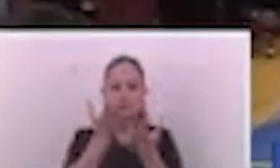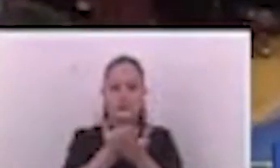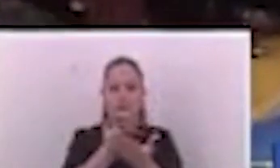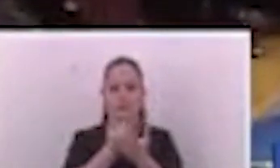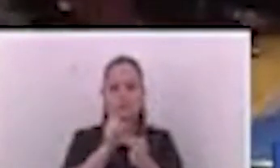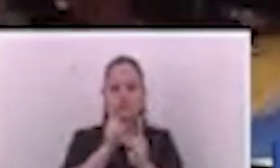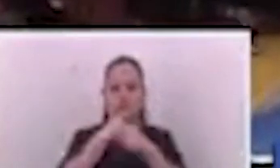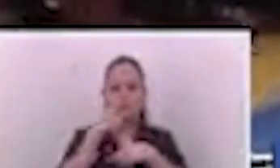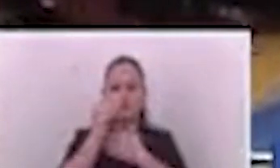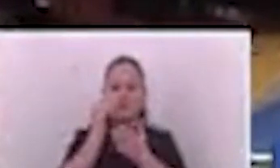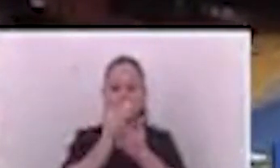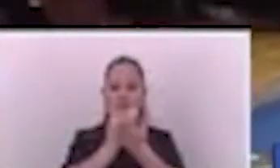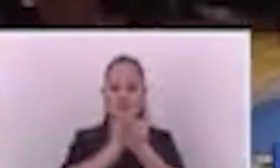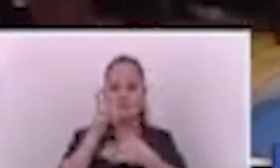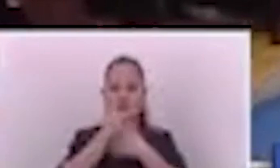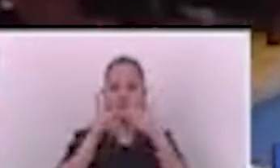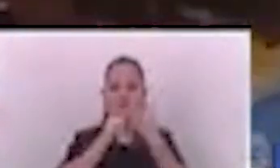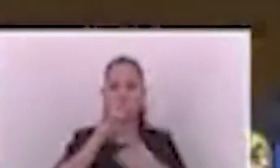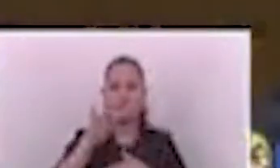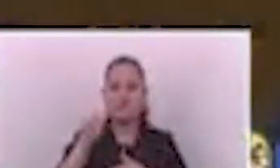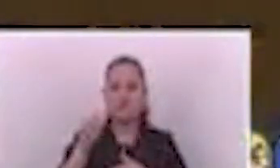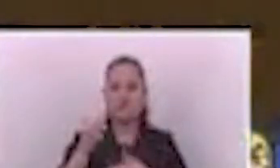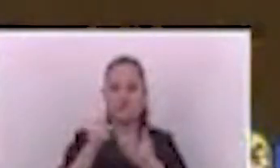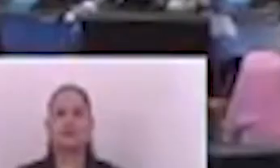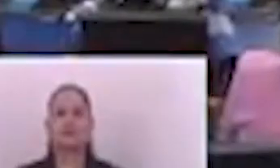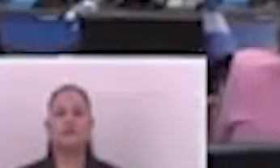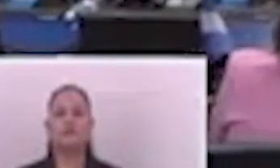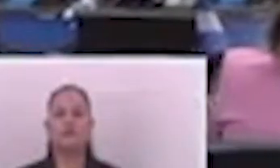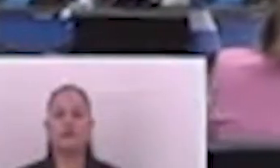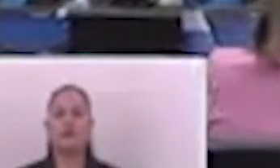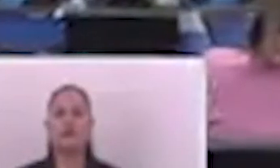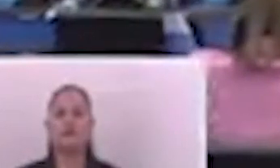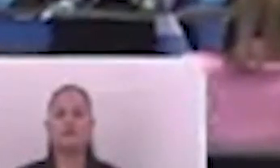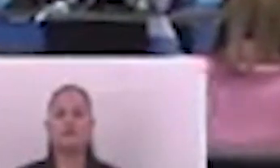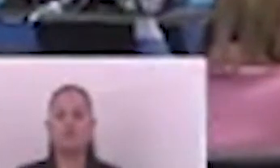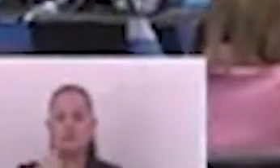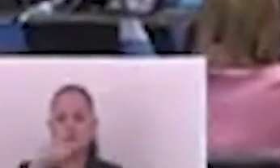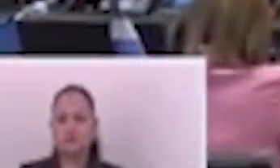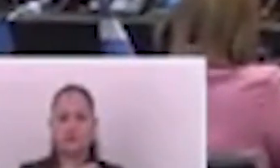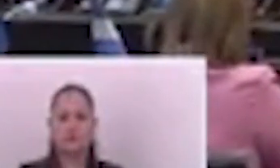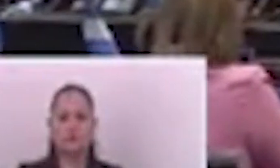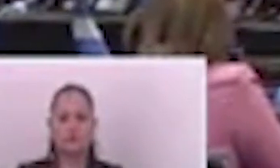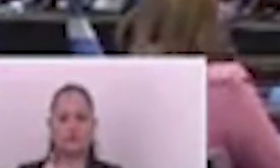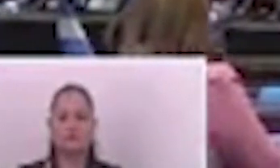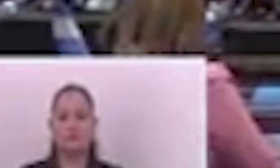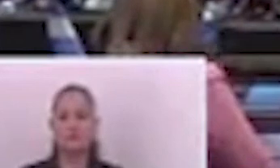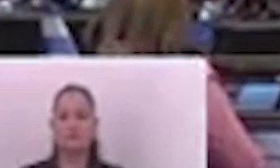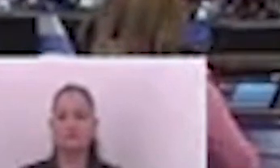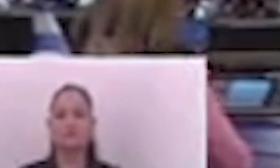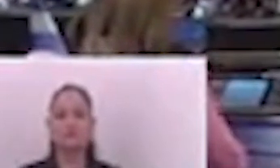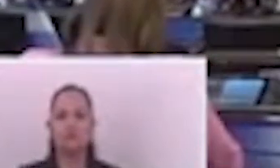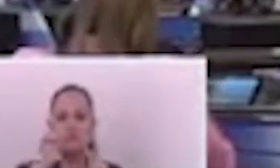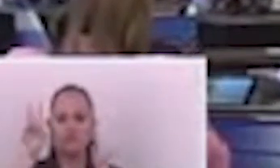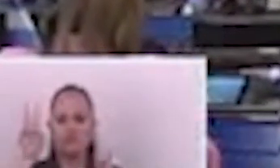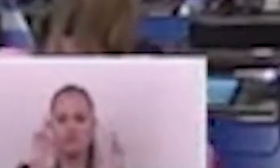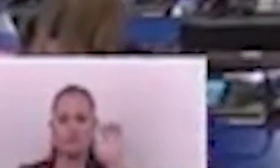eliminar el mecanismo de los residuos en la fórmula electoral utilizada en las elecciones con el sistema electoral de residuos o sistema de representación